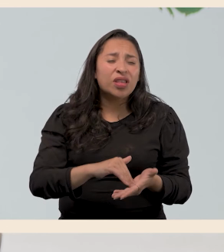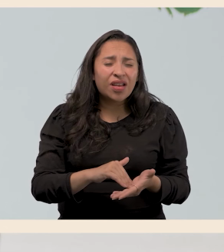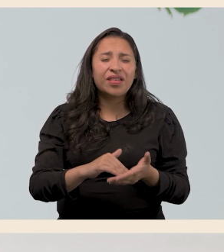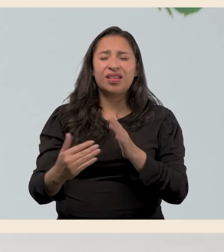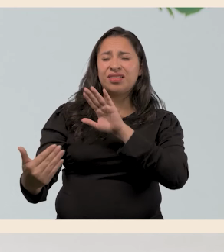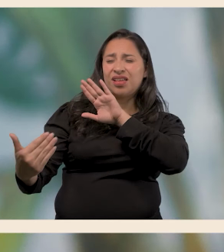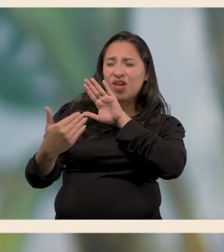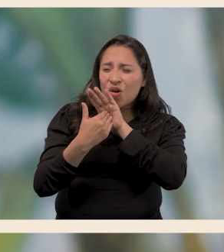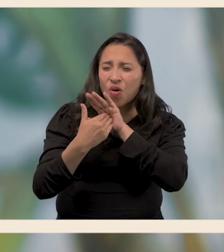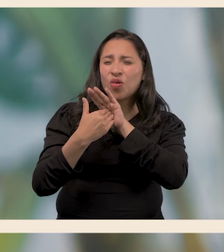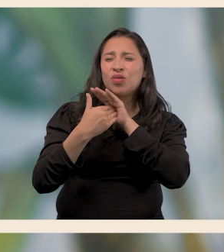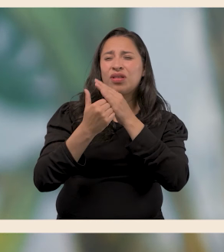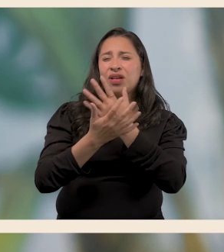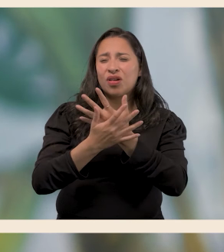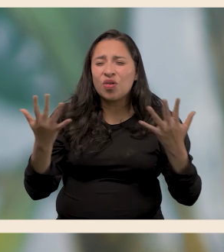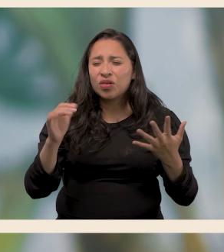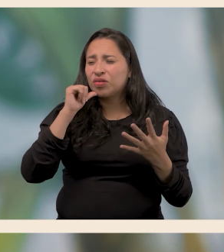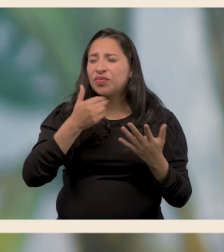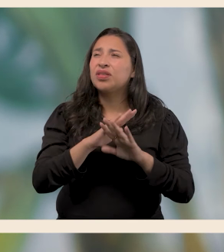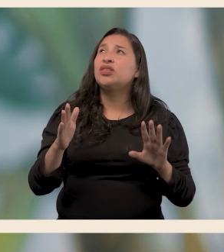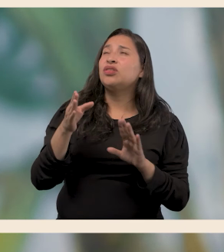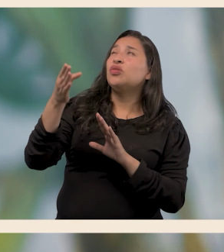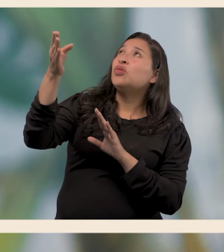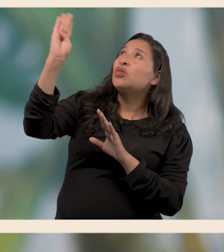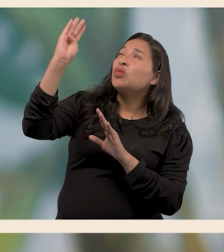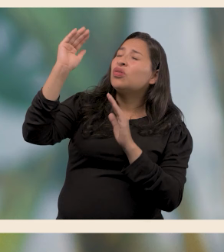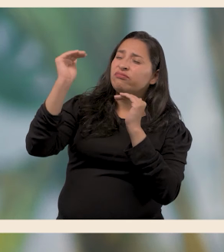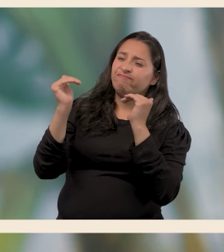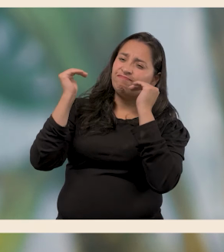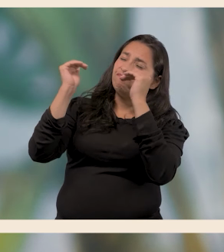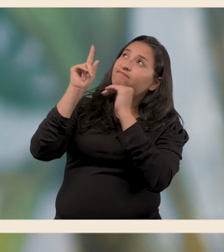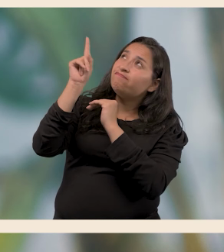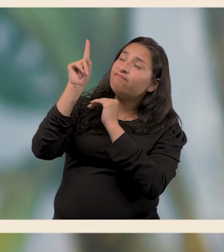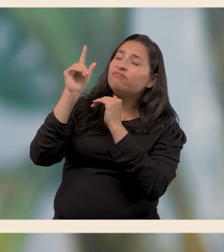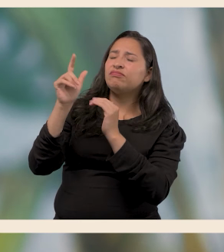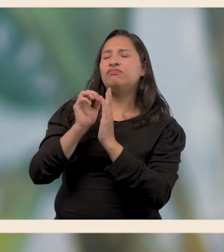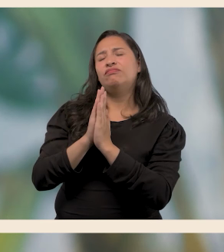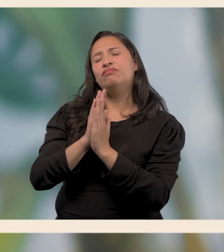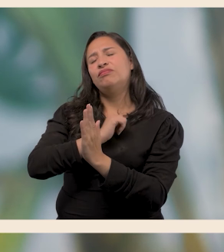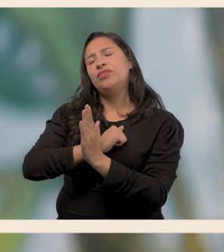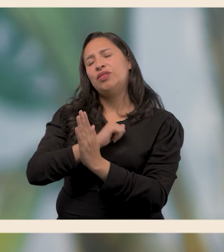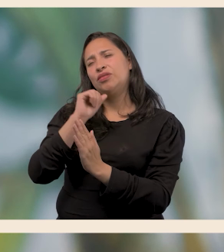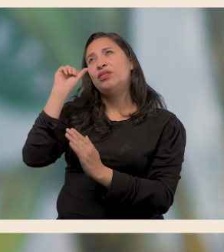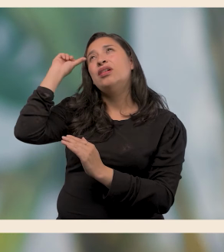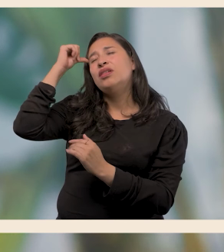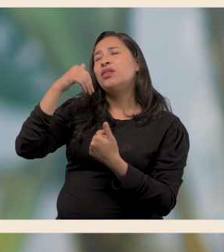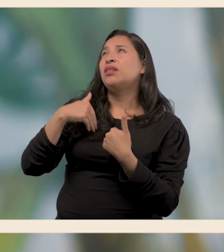victimizado y maltratado. Le pido a ese ser superior como yo lo concibo, que se acuerde de